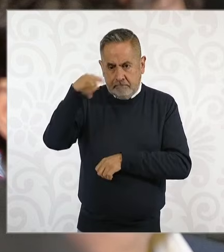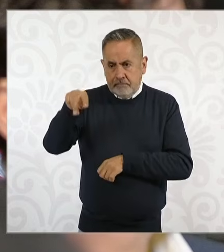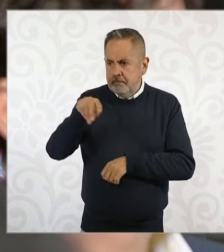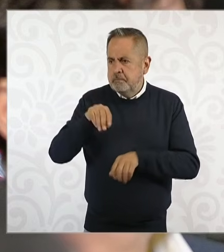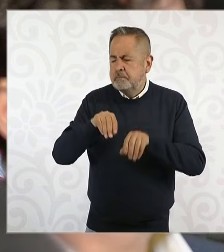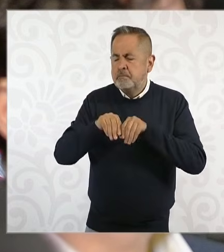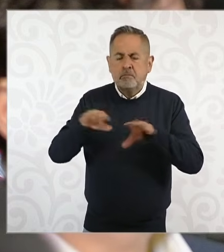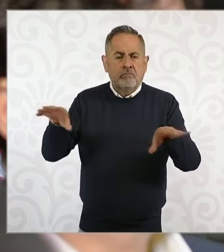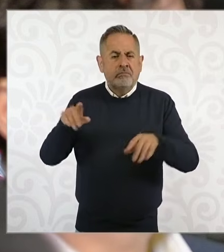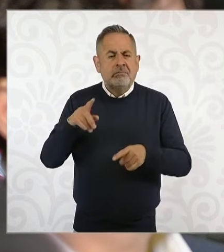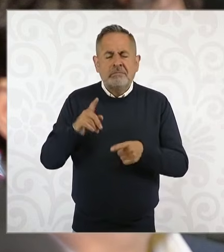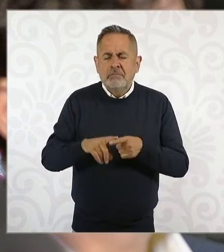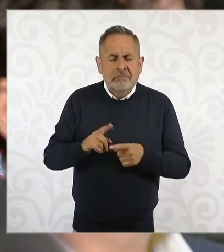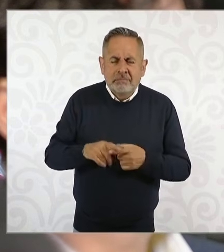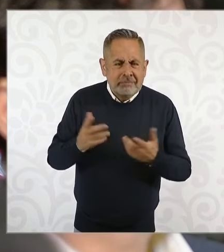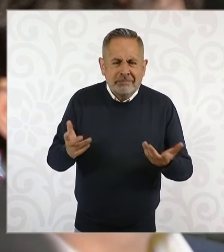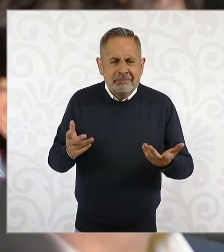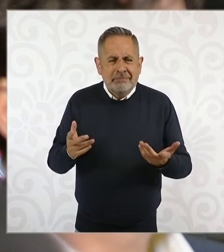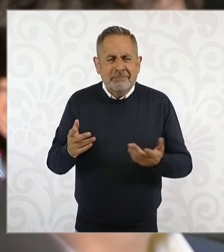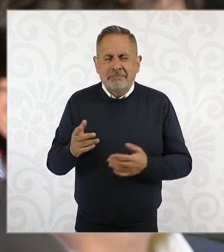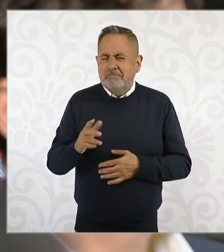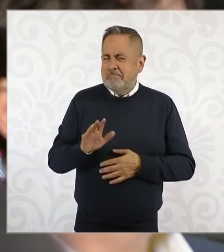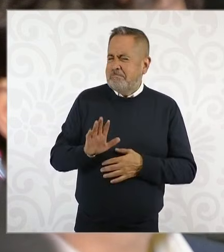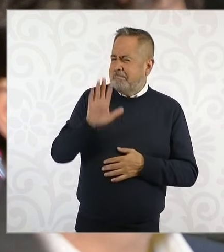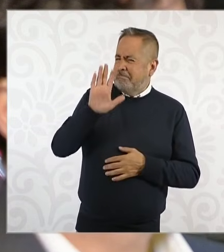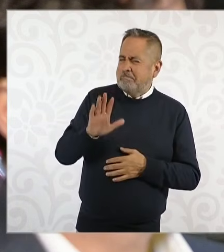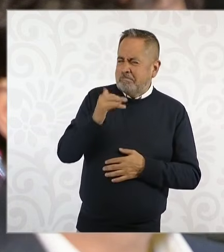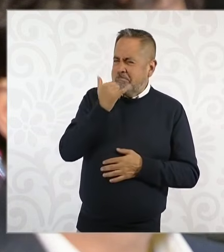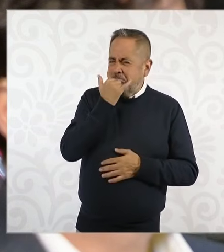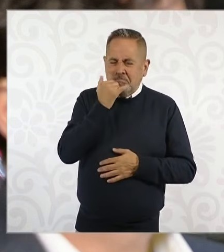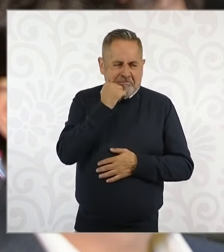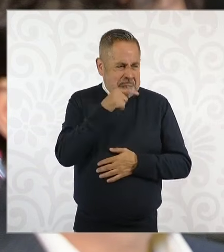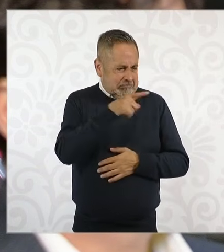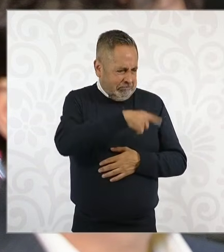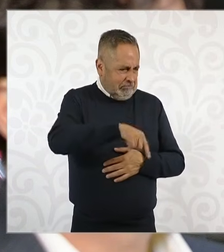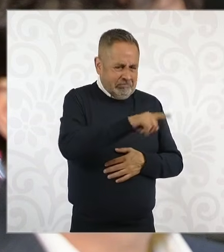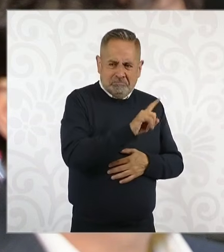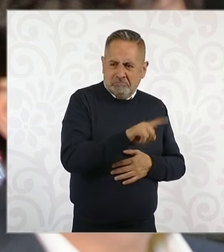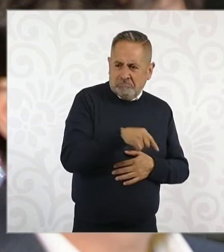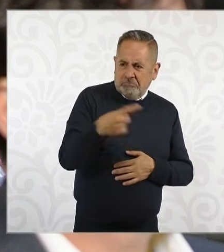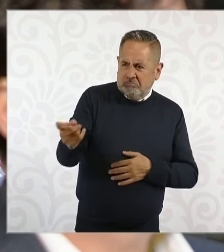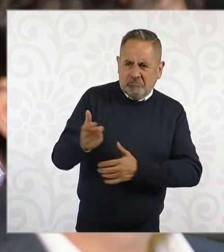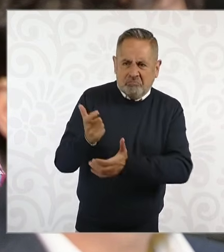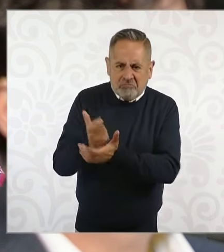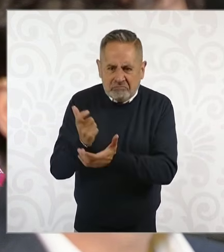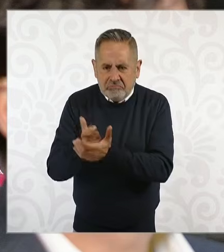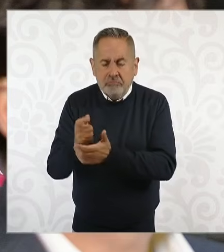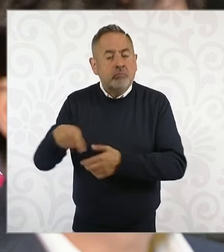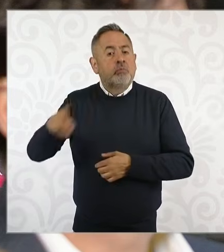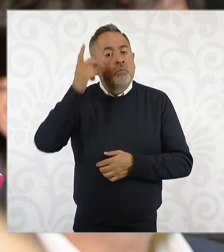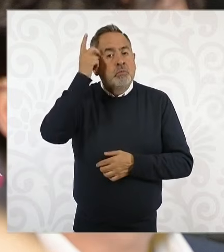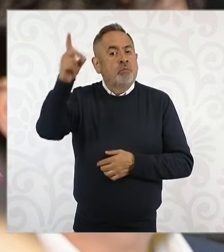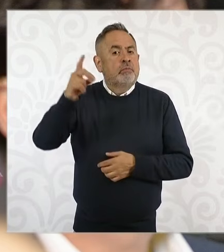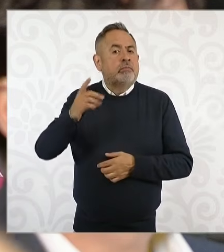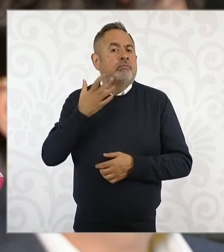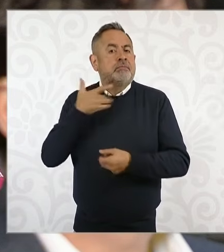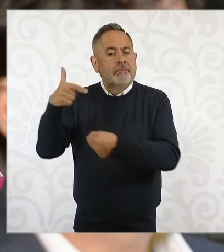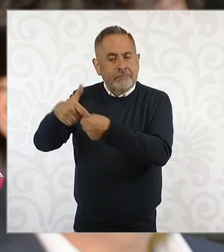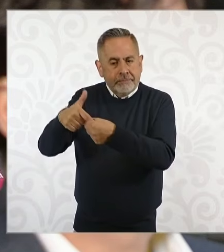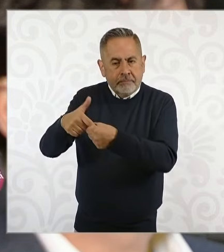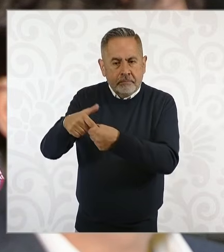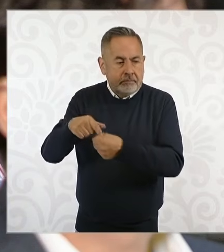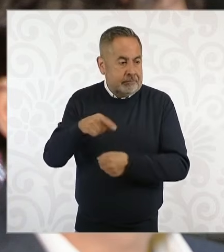pues unos casos de presunta extorsión a empresarios gasolineros y